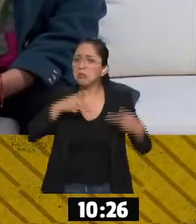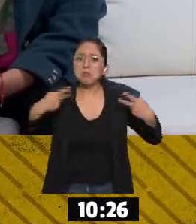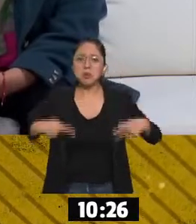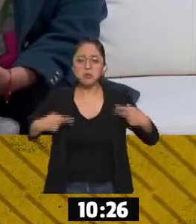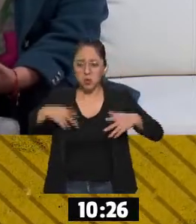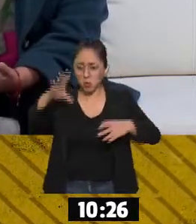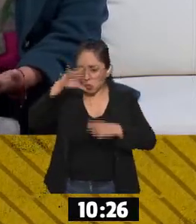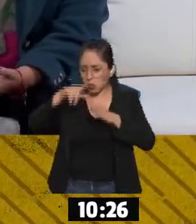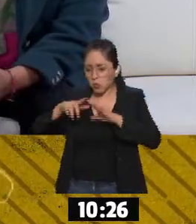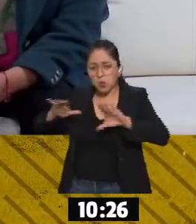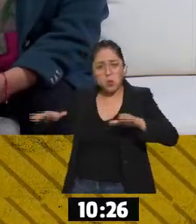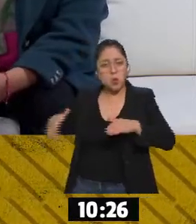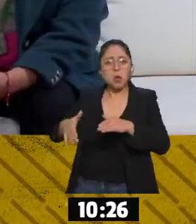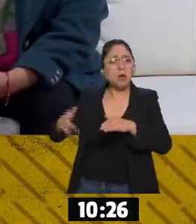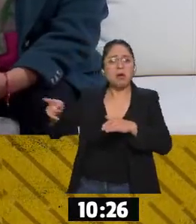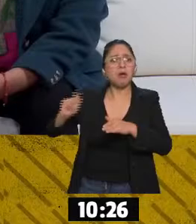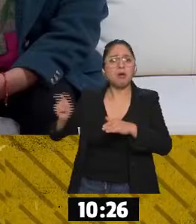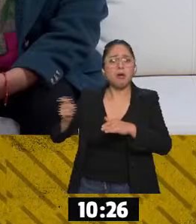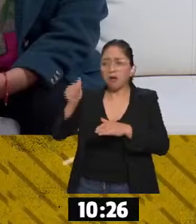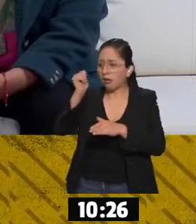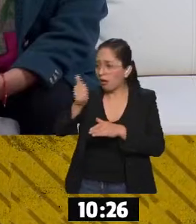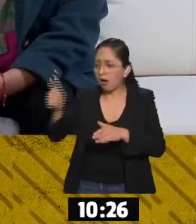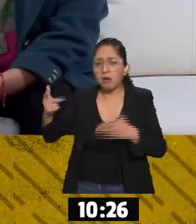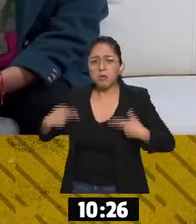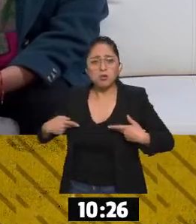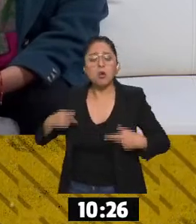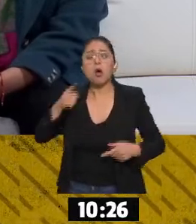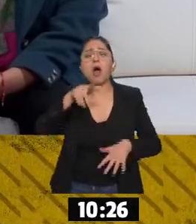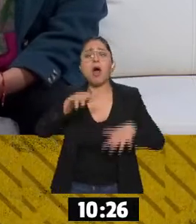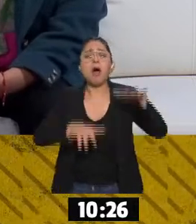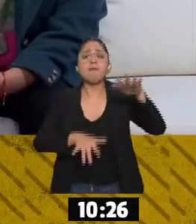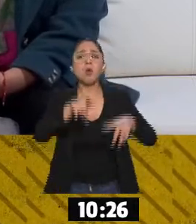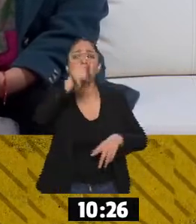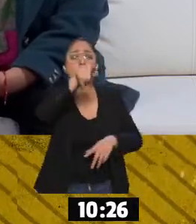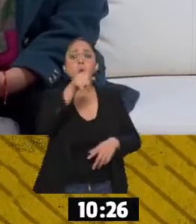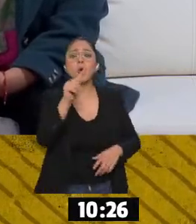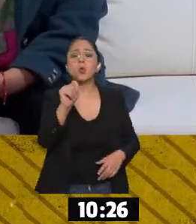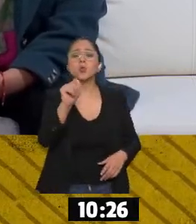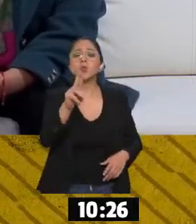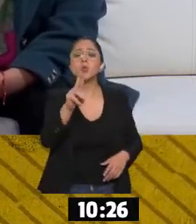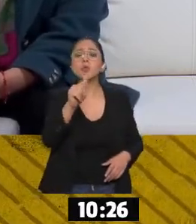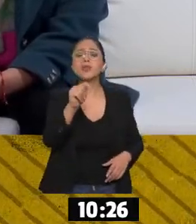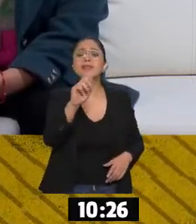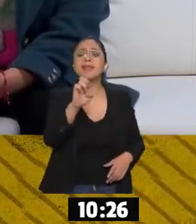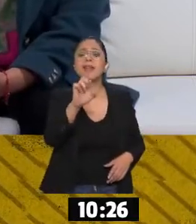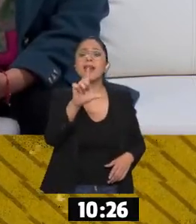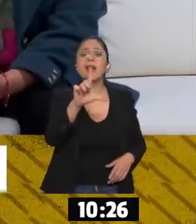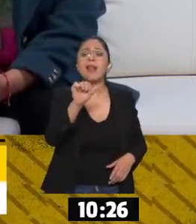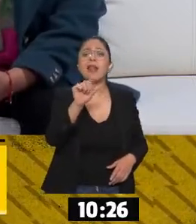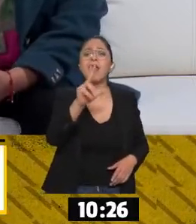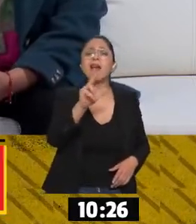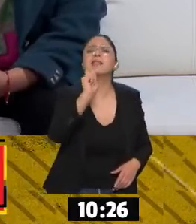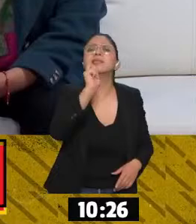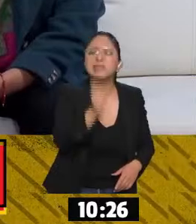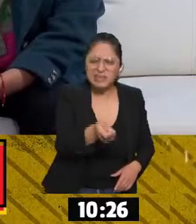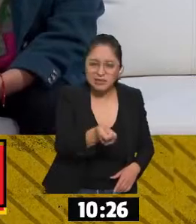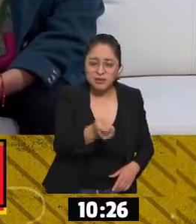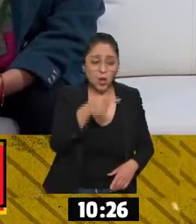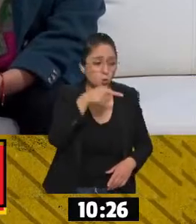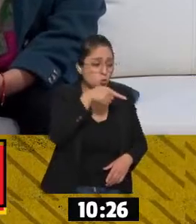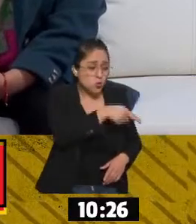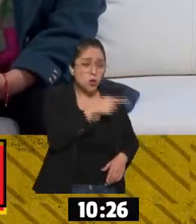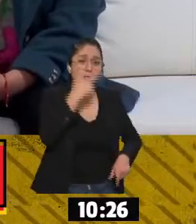sino como tutelares, ¿no? Y a quién tutelas, a un menor de edad, a una persona con como discapacidad. Si no pudieran. Así es,